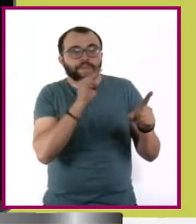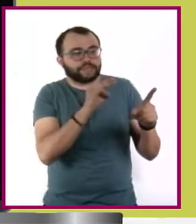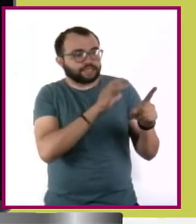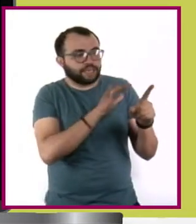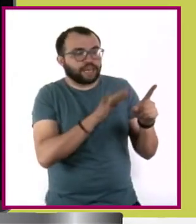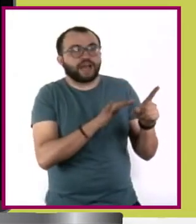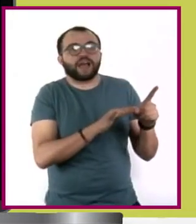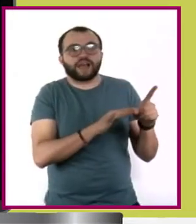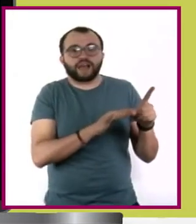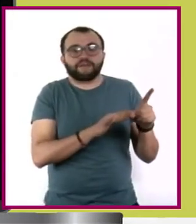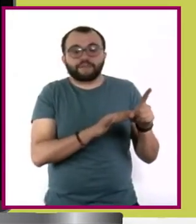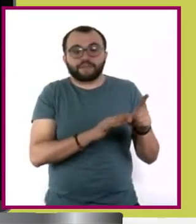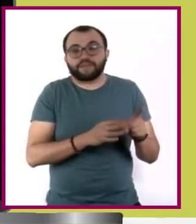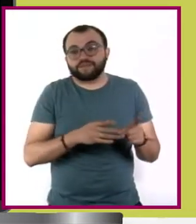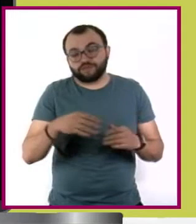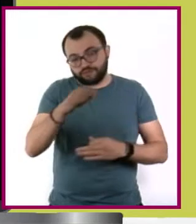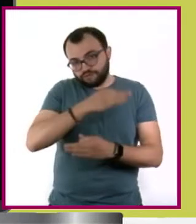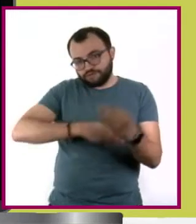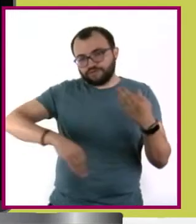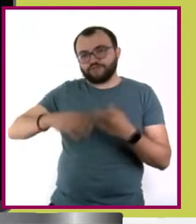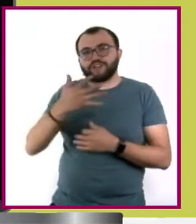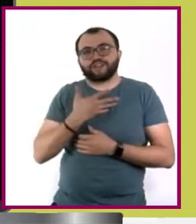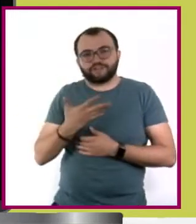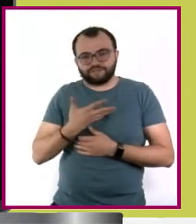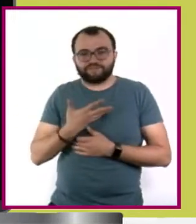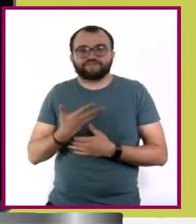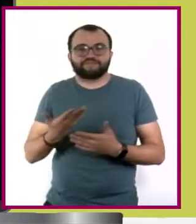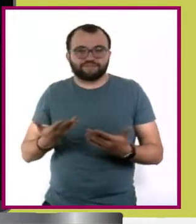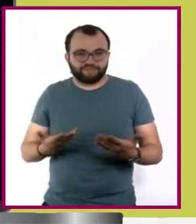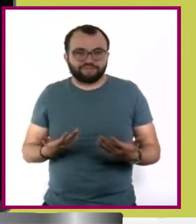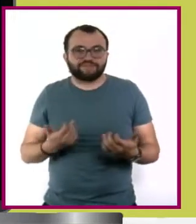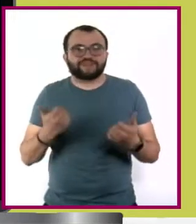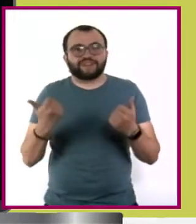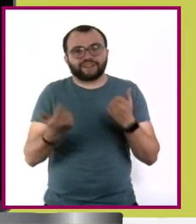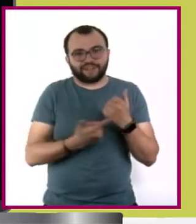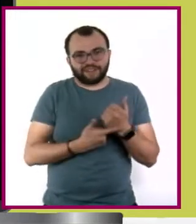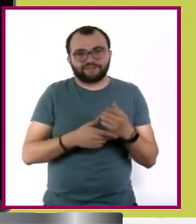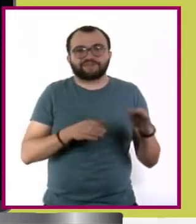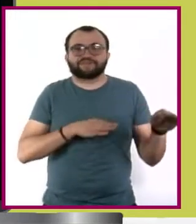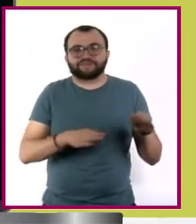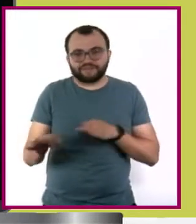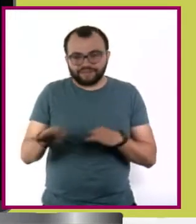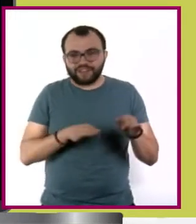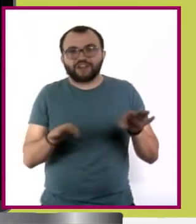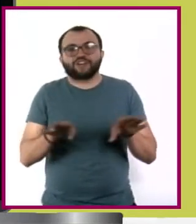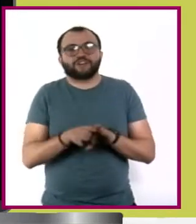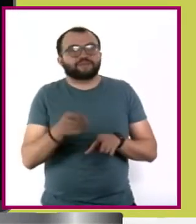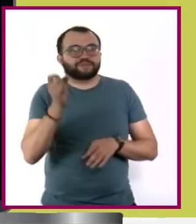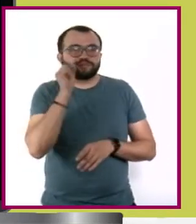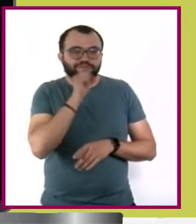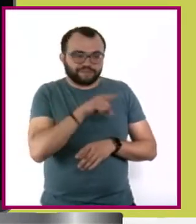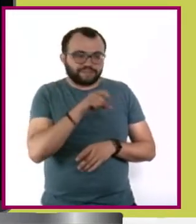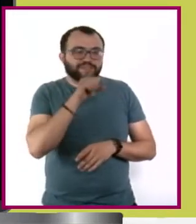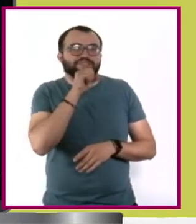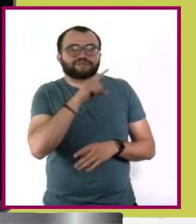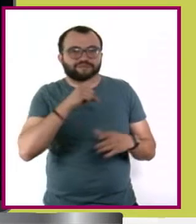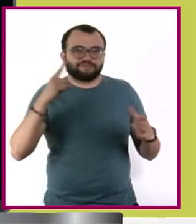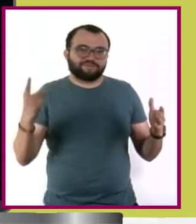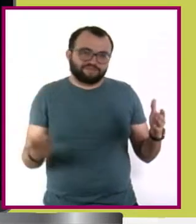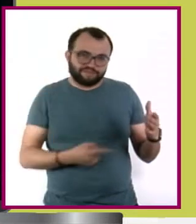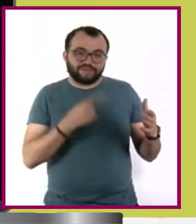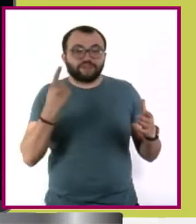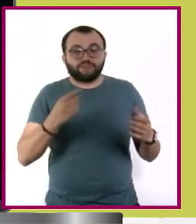pues todo tiene un costo, ¿no? El estar abundando sobre lo mismo en cualquier